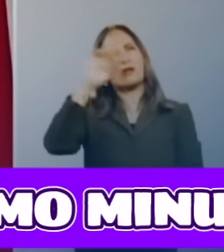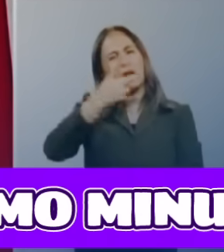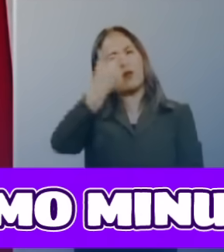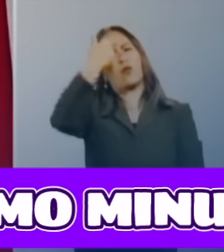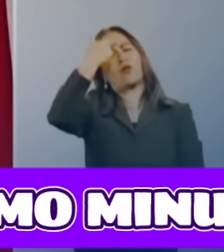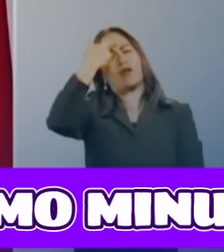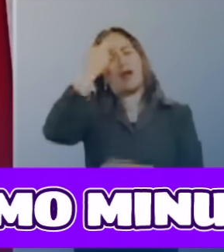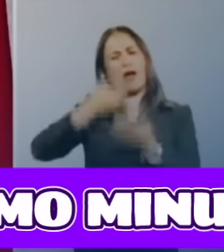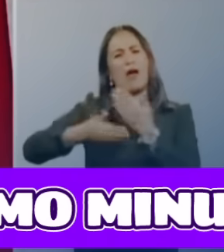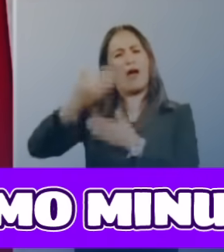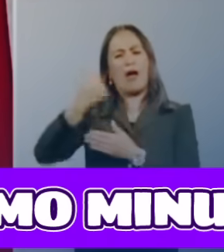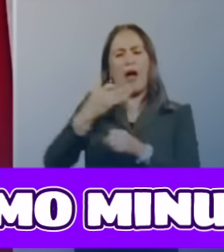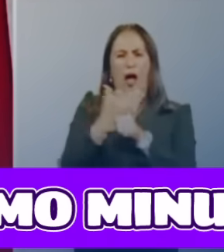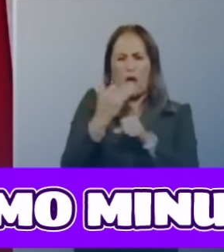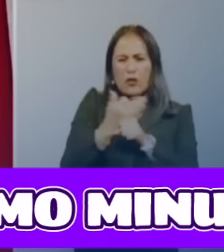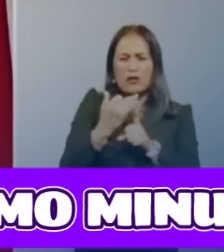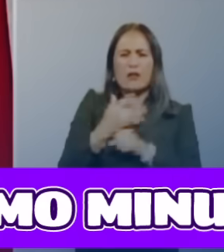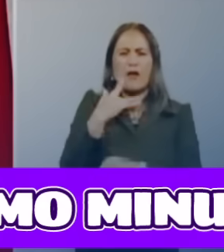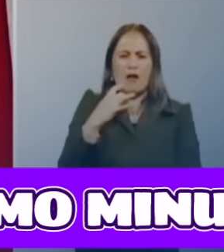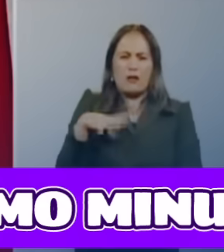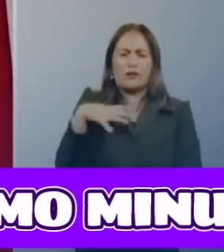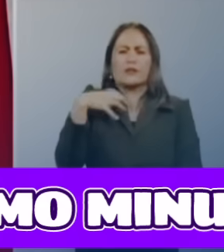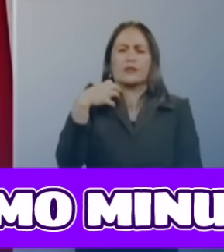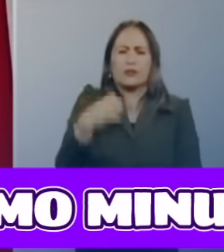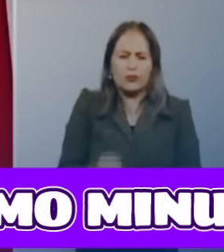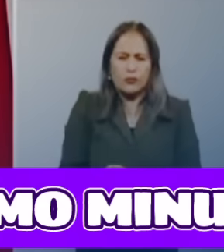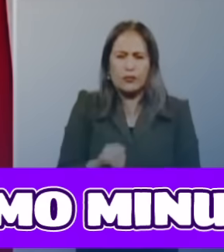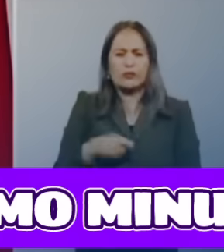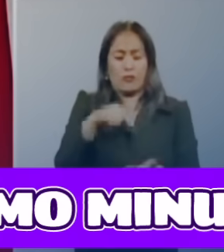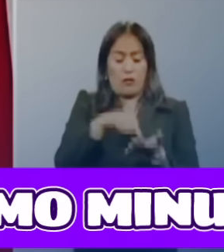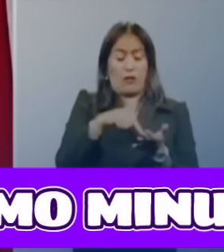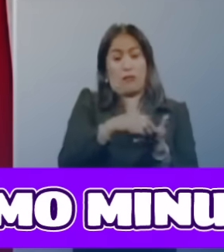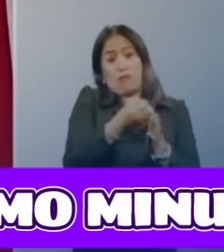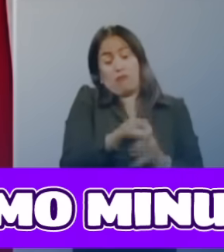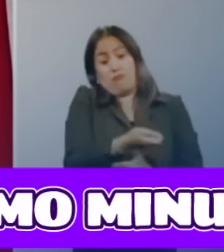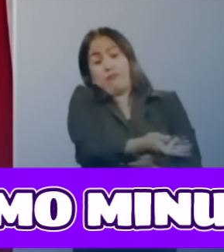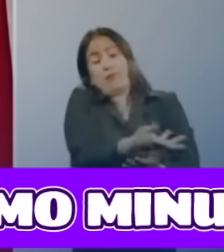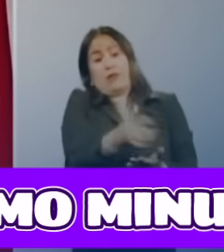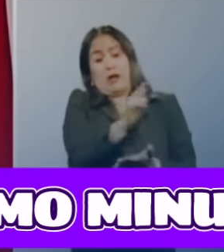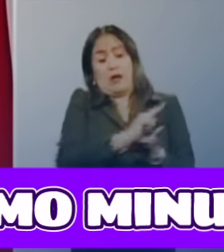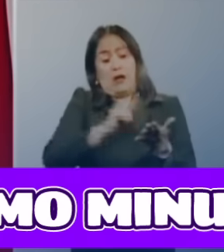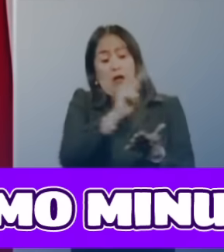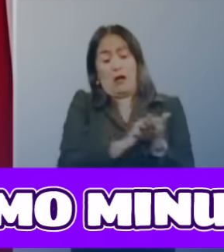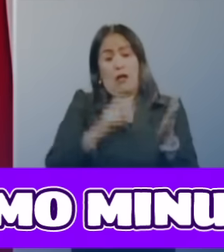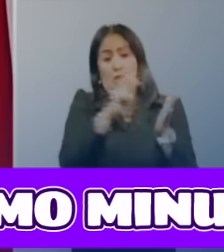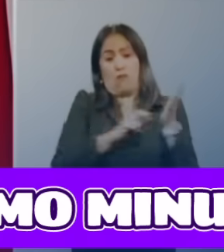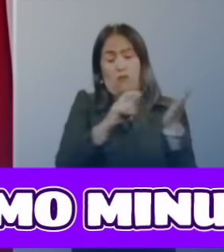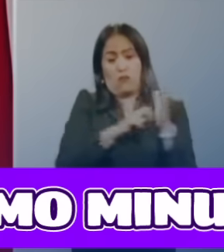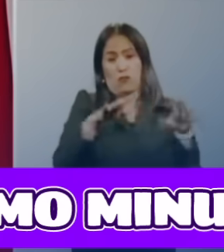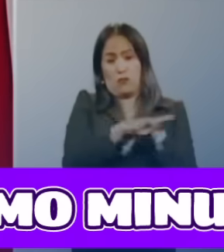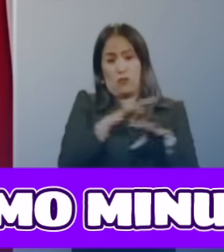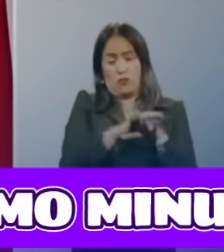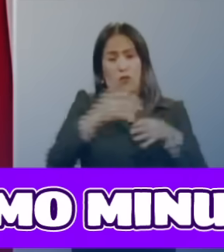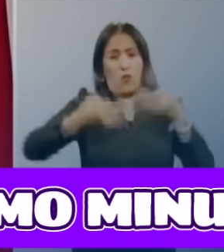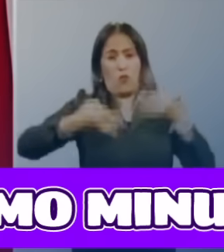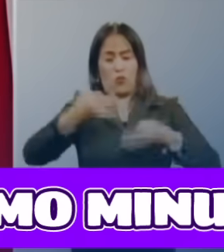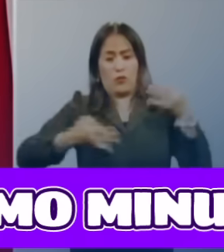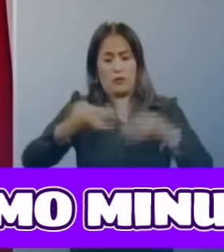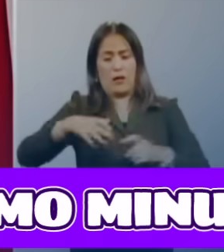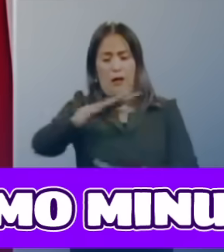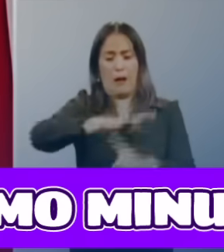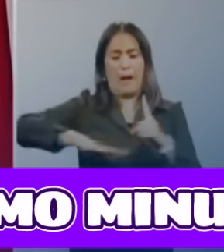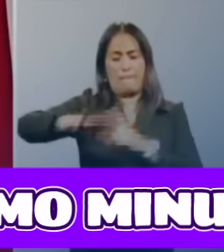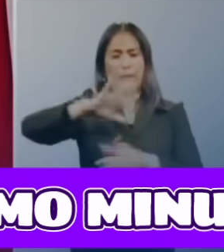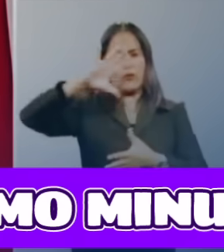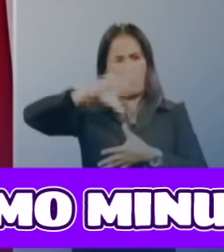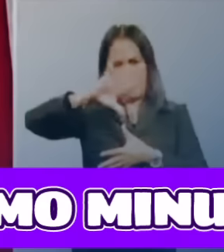esfuerzos que se realizan en lo que se ha denominado reforma judicial en el ámbito iberoamericano, se